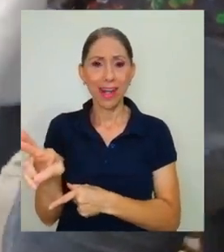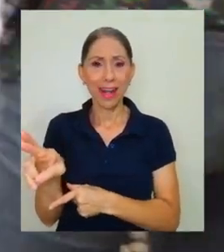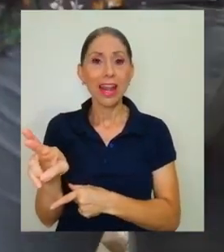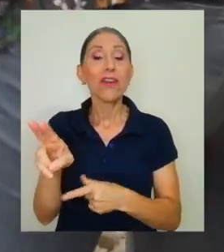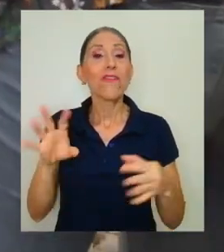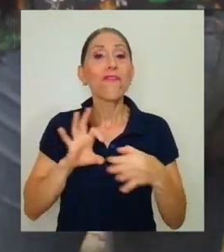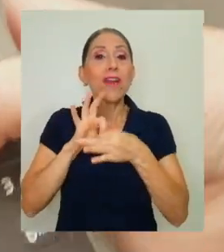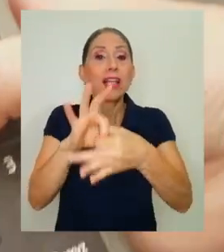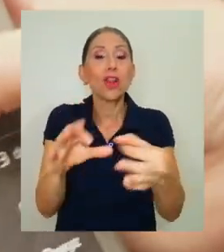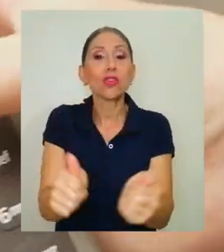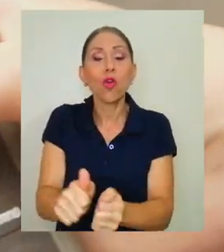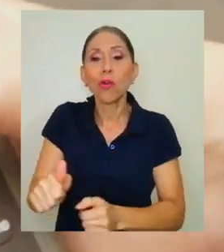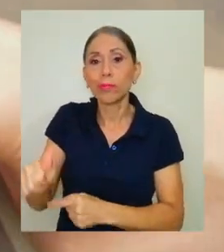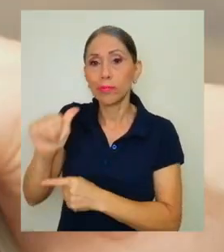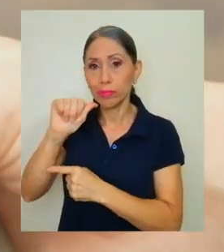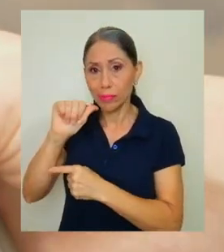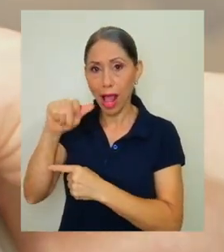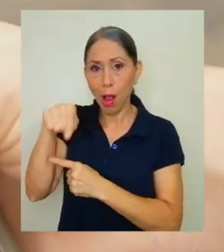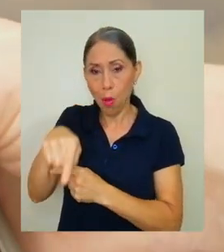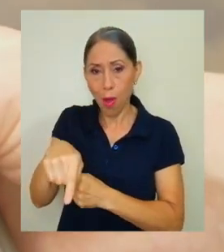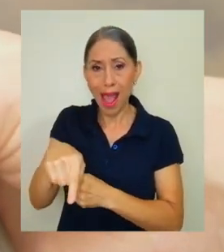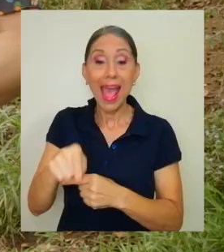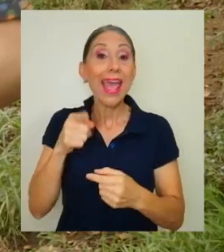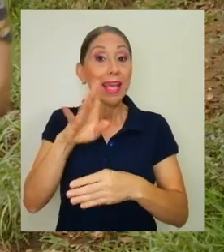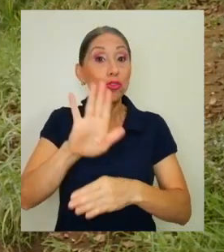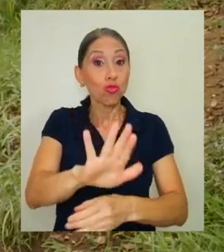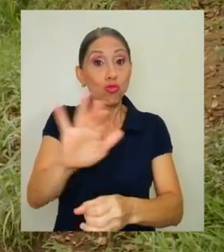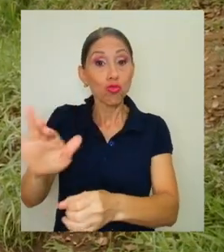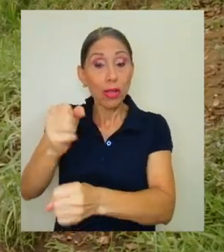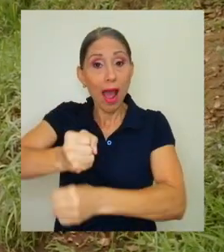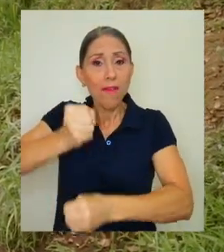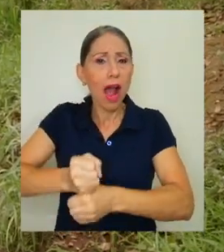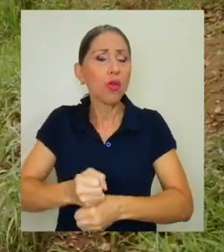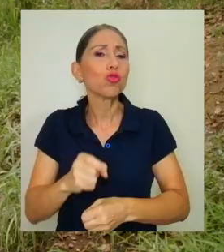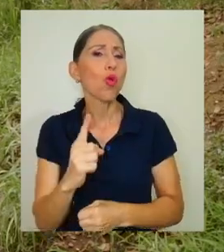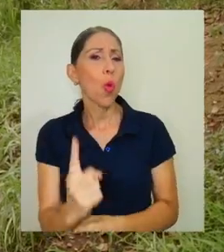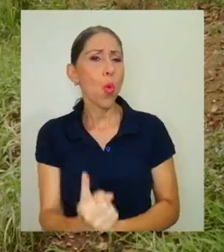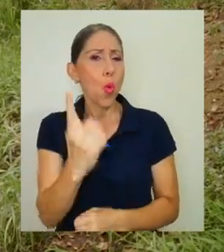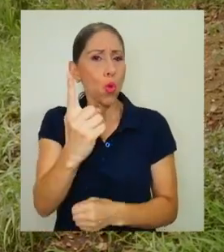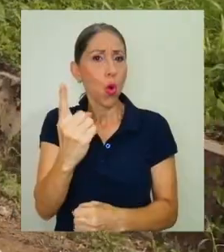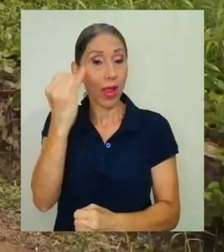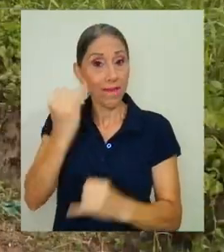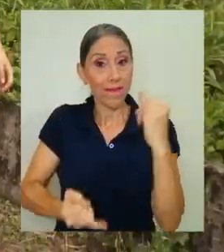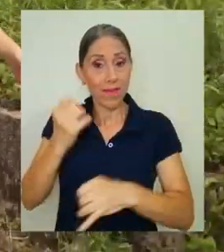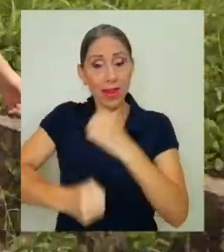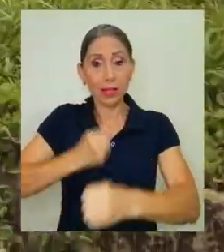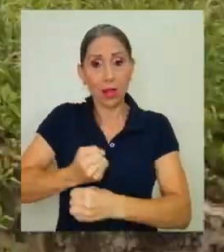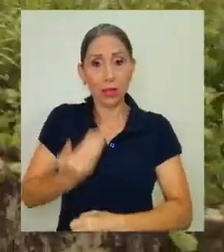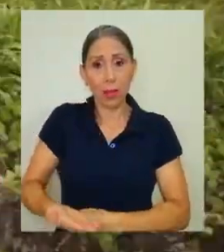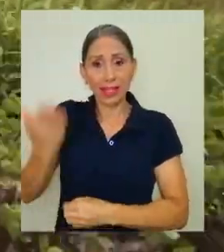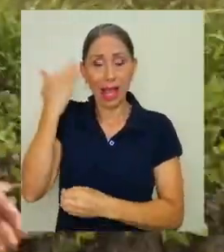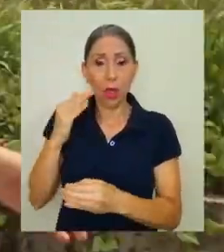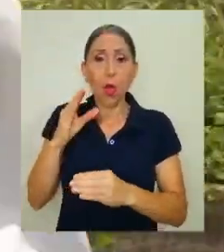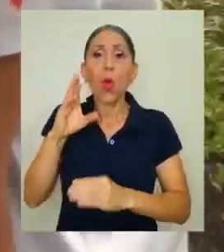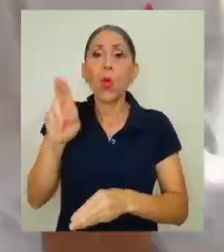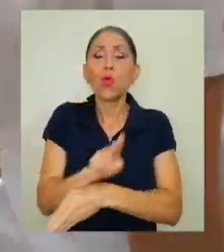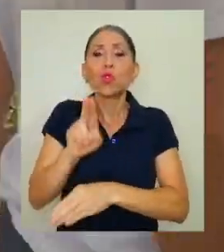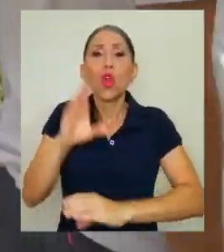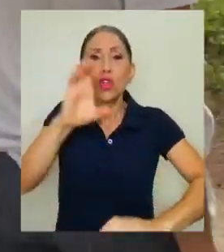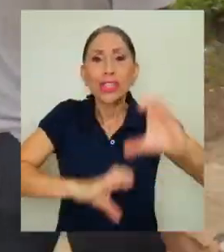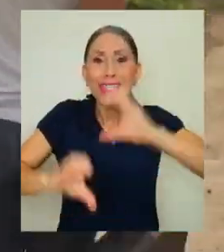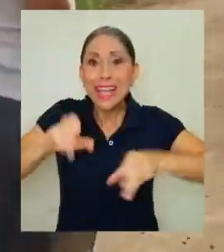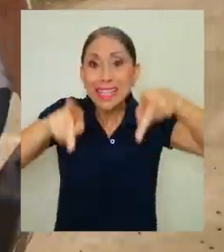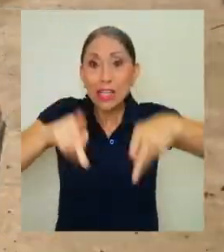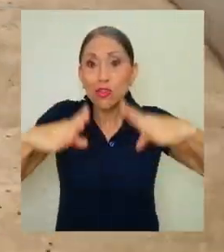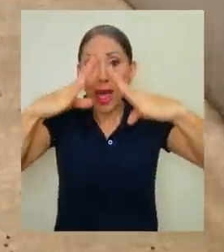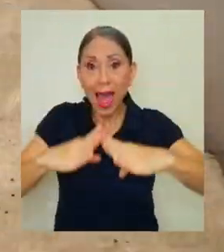con el recurso hídrico. Dentro de los trabajos que han ejecutado, hubo uno, el cual finalizó el año pasado, que usó ciencia ciudadana